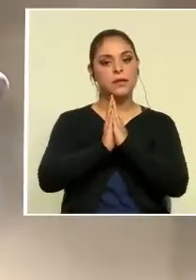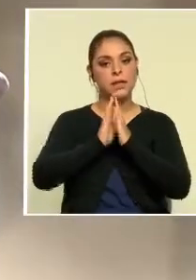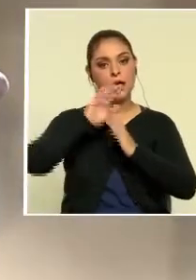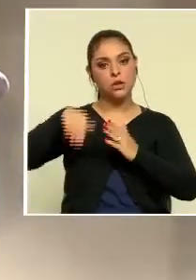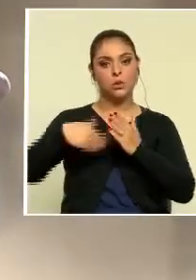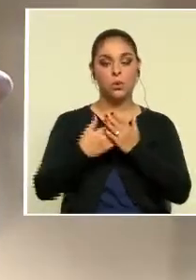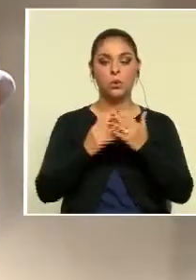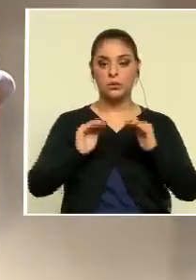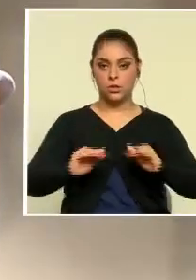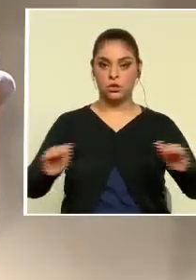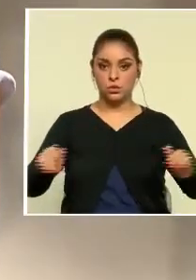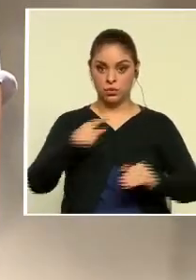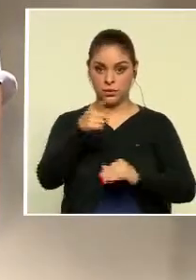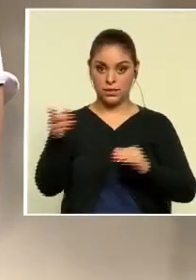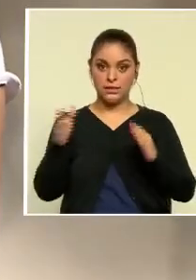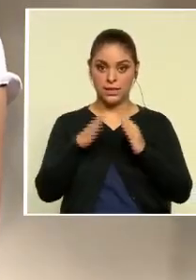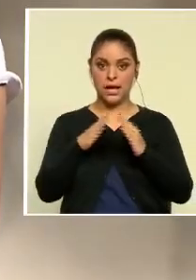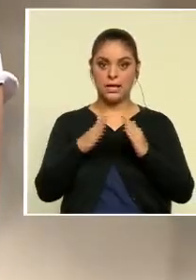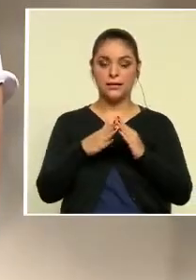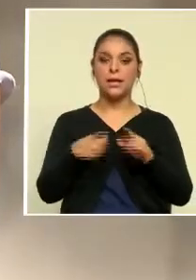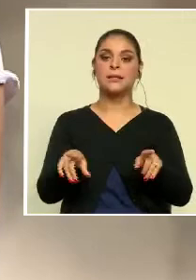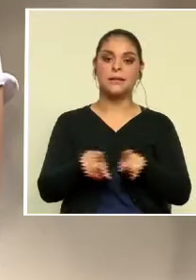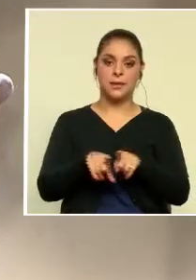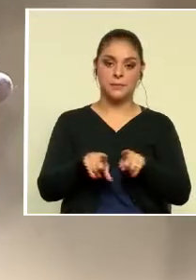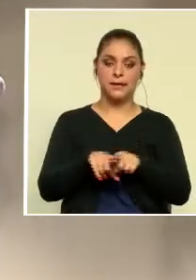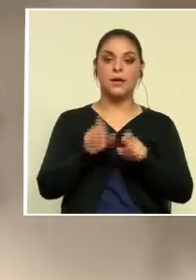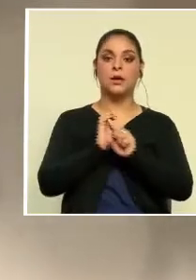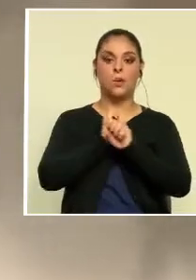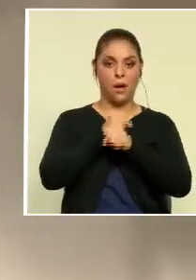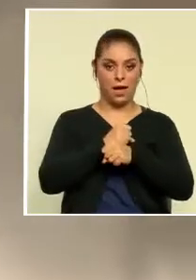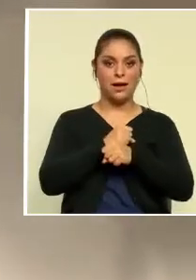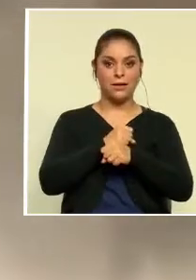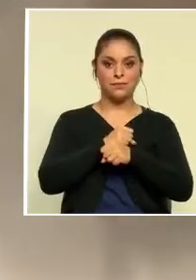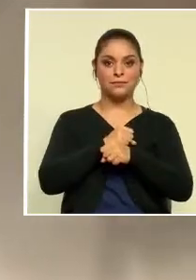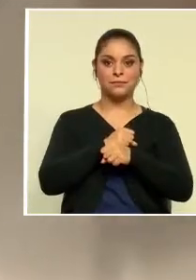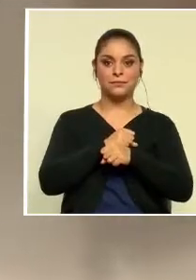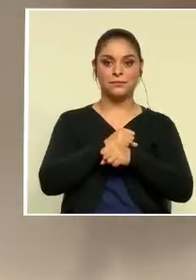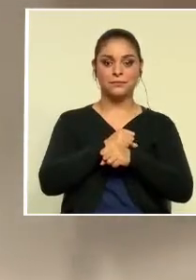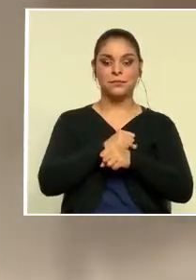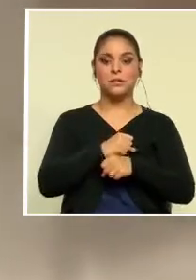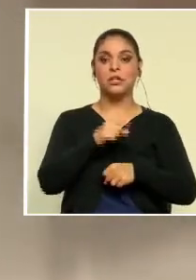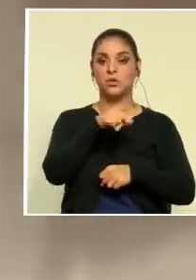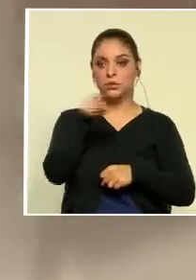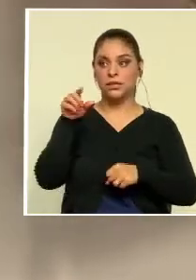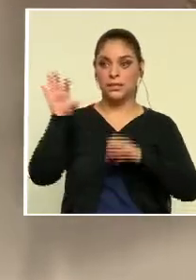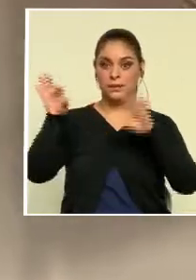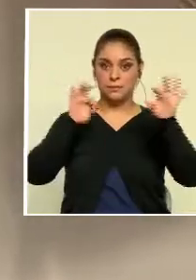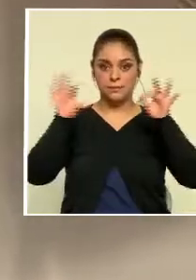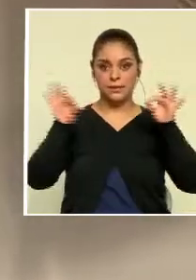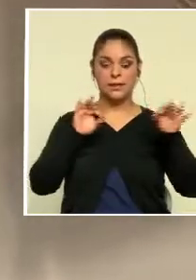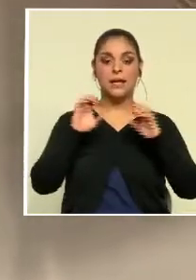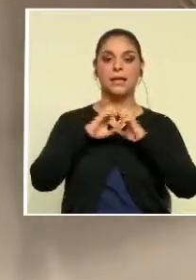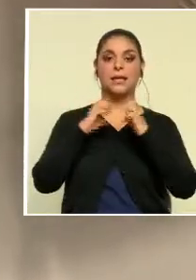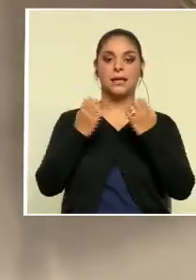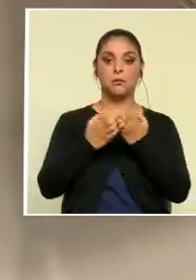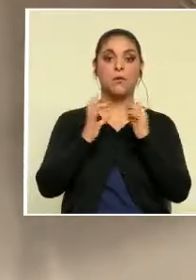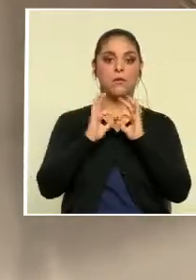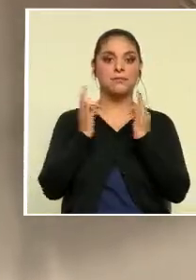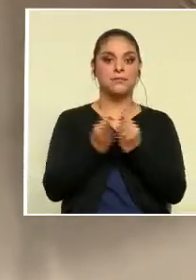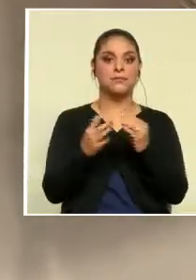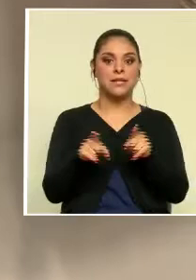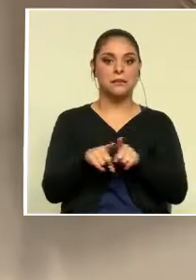los niños y las niñas allá en casa que también lo hagamos y invite a nuestro invitemos a nuestro equipo familiar también